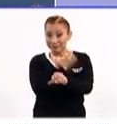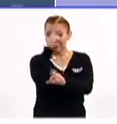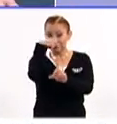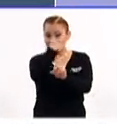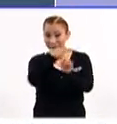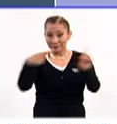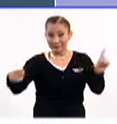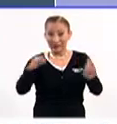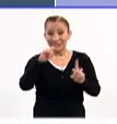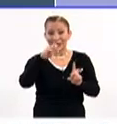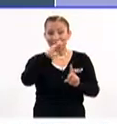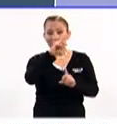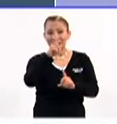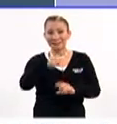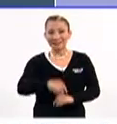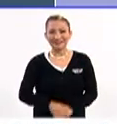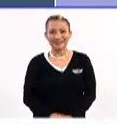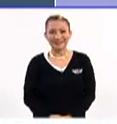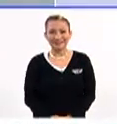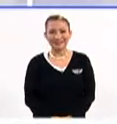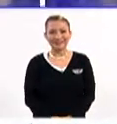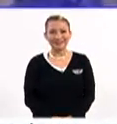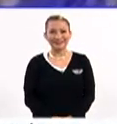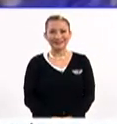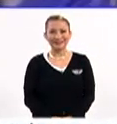próxima hora y media. Esto es Interfaz.